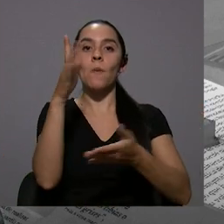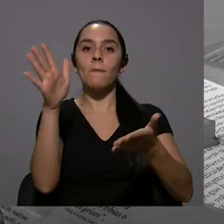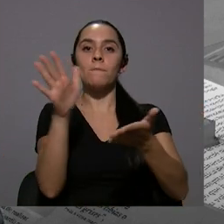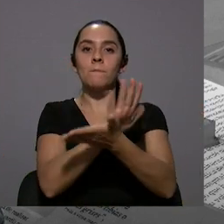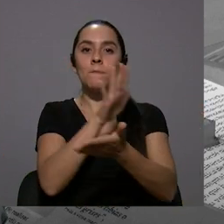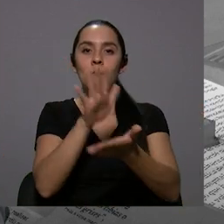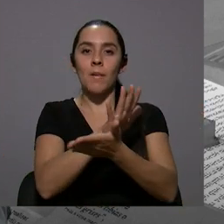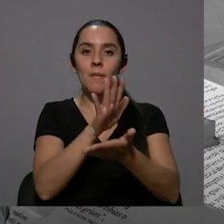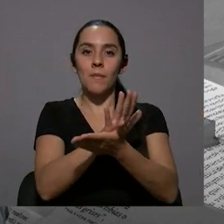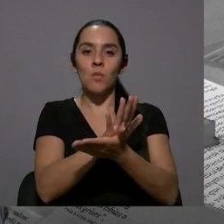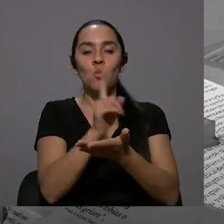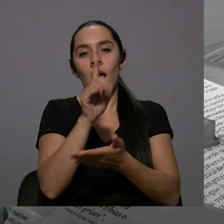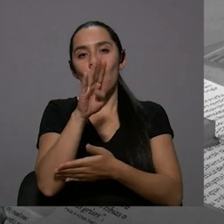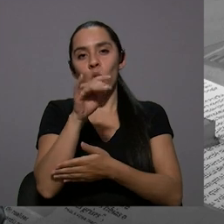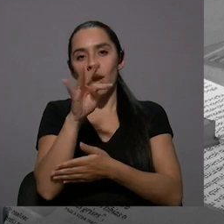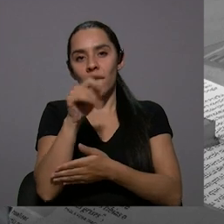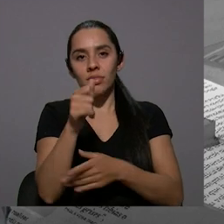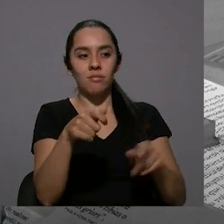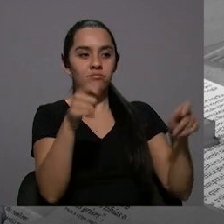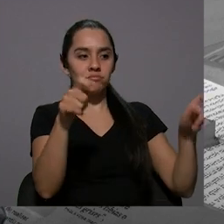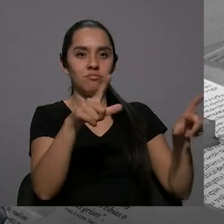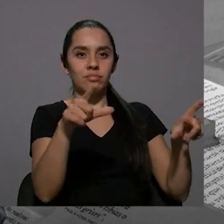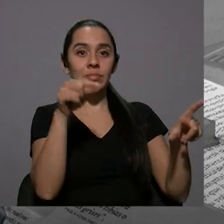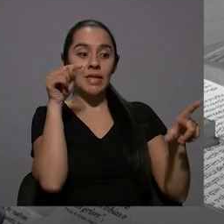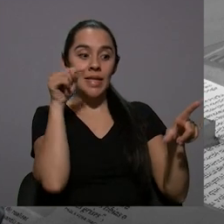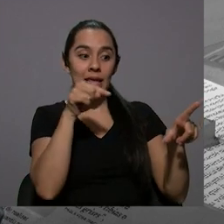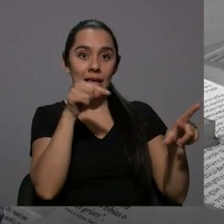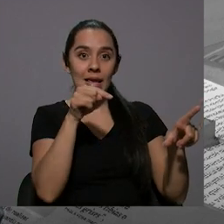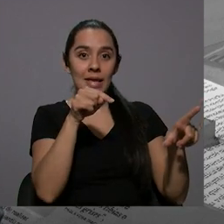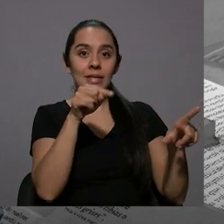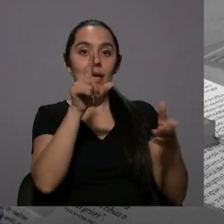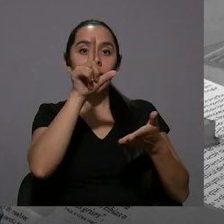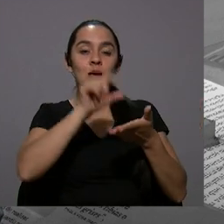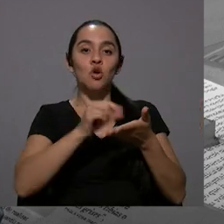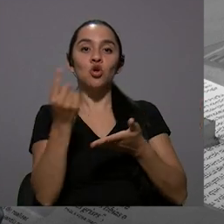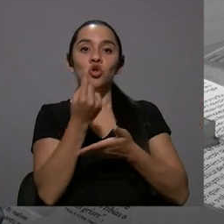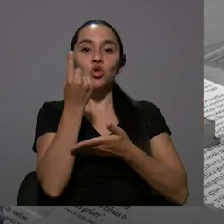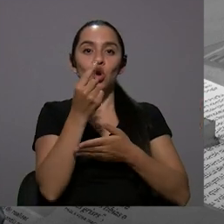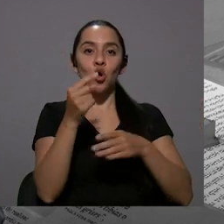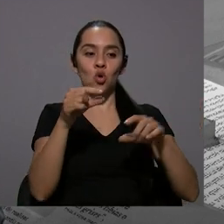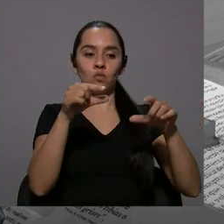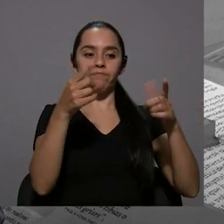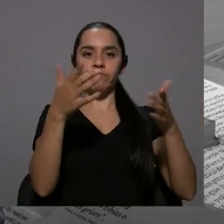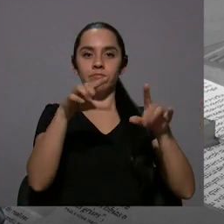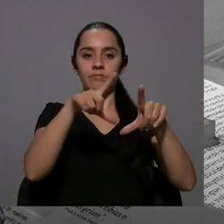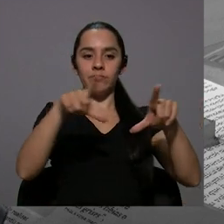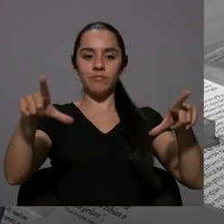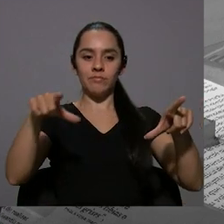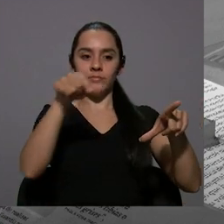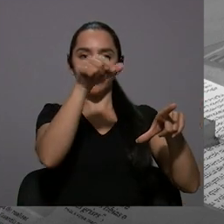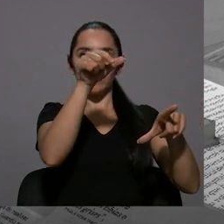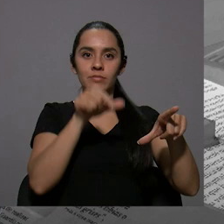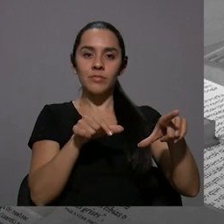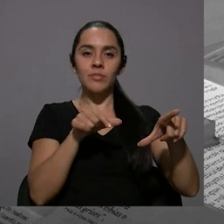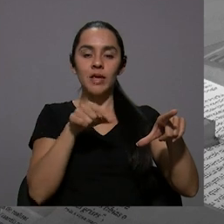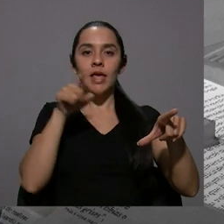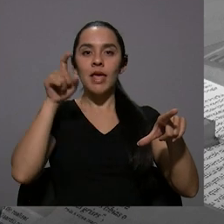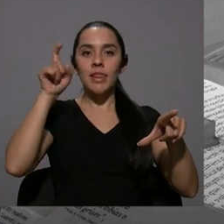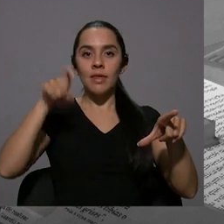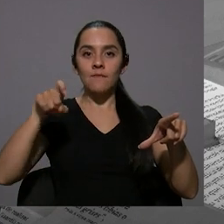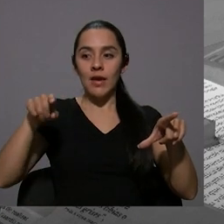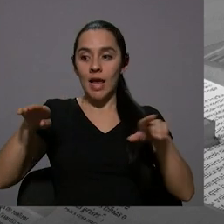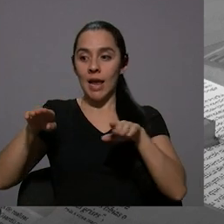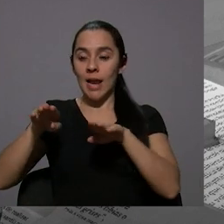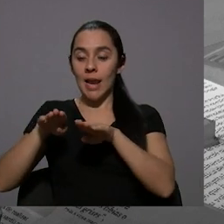les daba un una papeleta una voleta y tenía impreso solo el dorso donde podían y